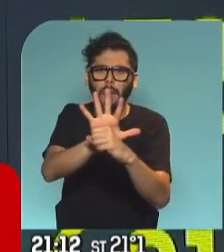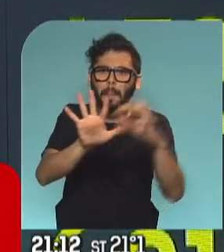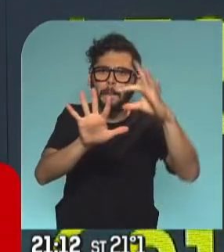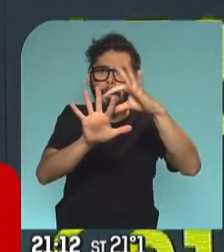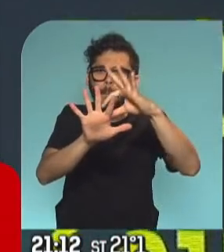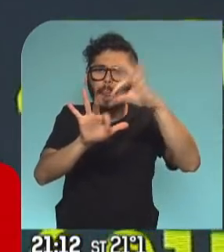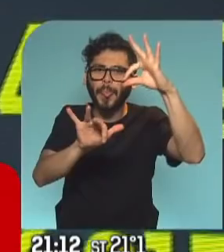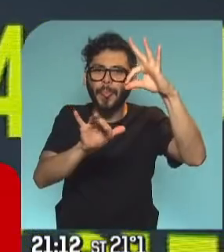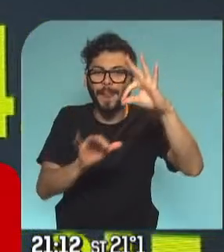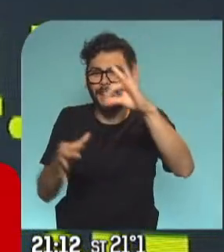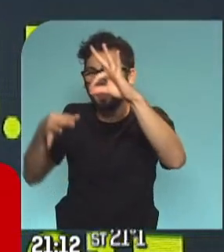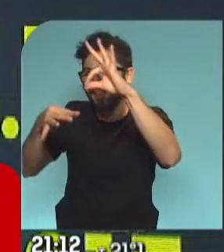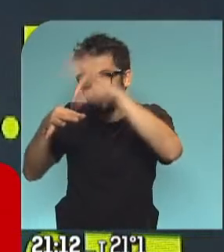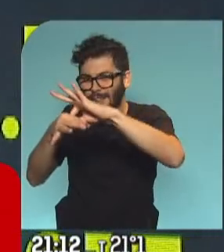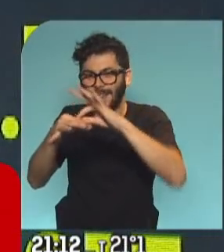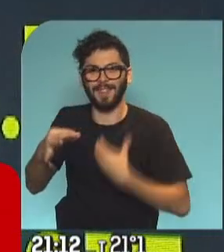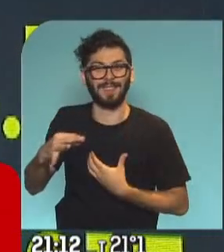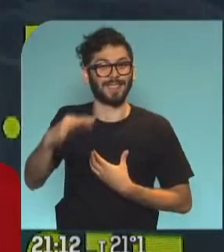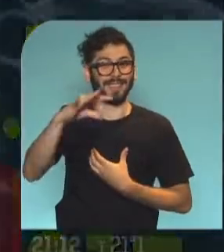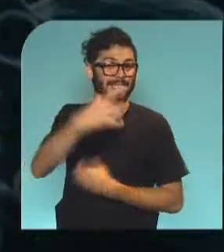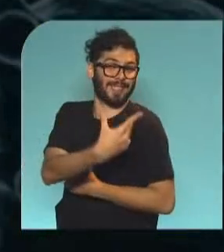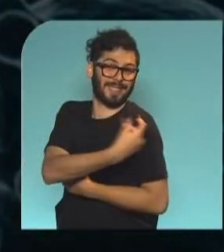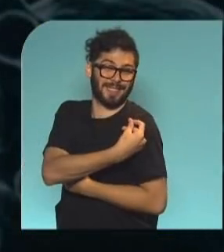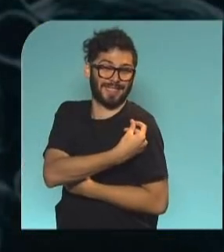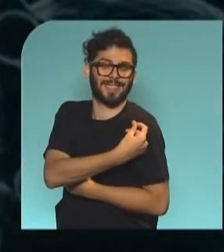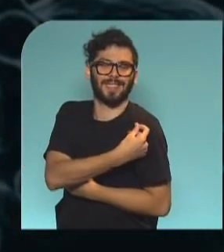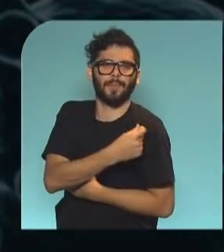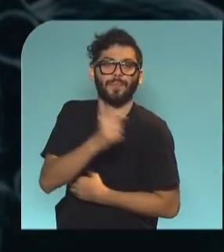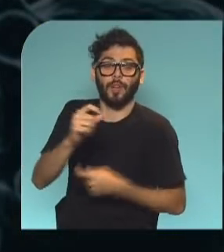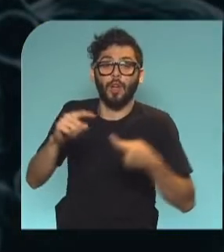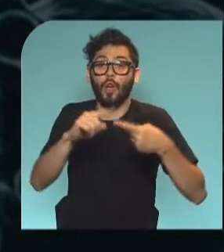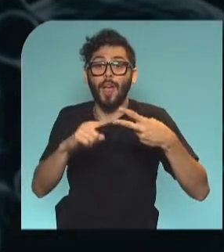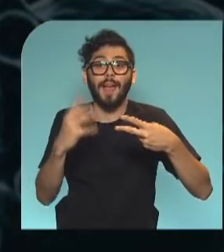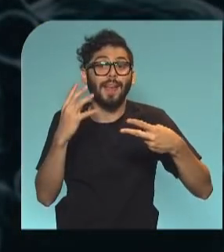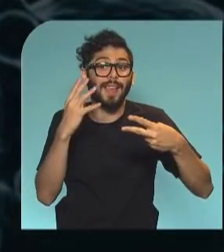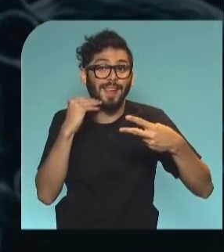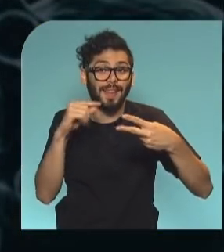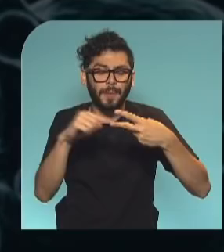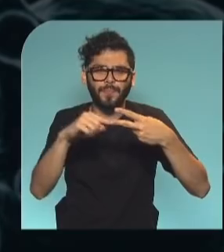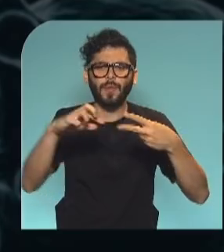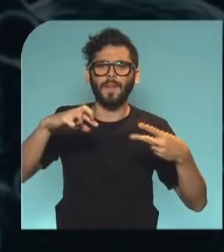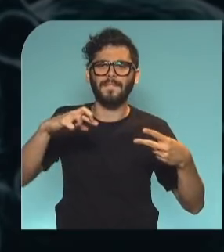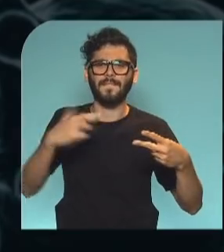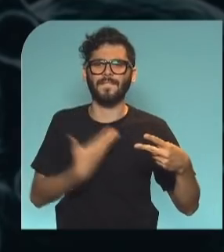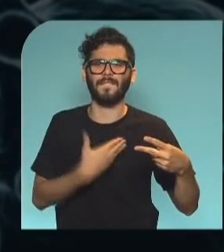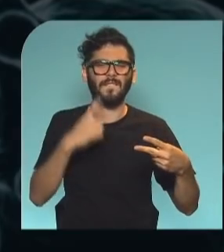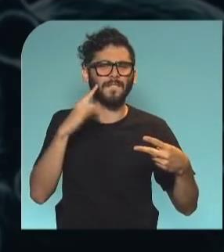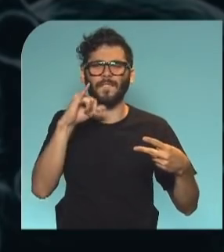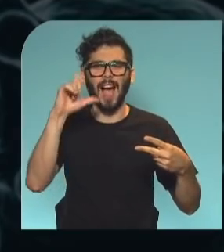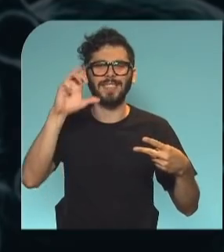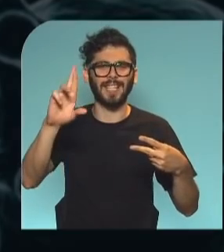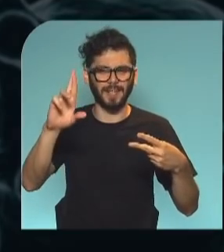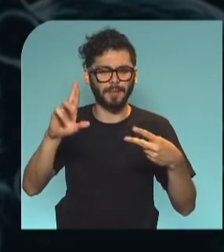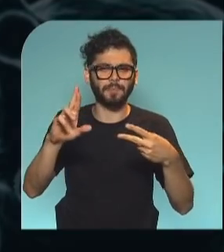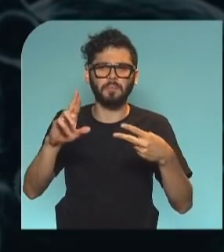virus. Y Gran Bretaña empezó con la de Pfizer, que supuestamente lo puede manejar. No es un país muy grande. La de